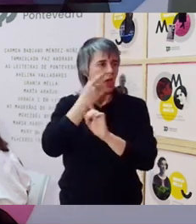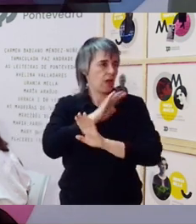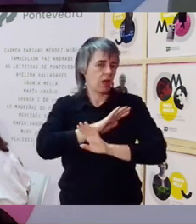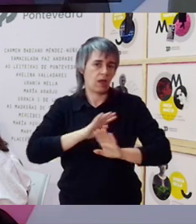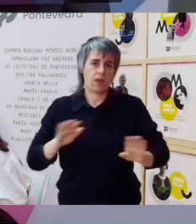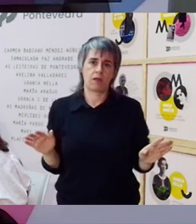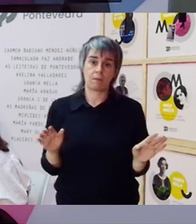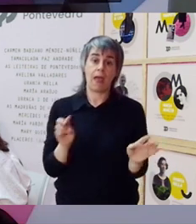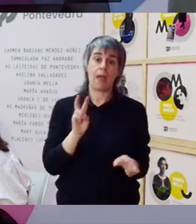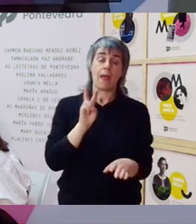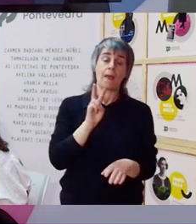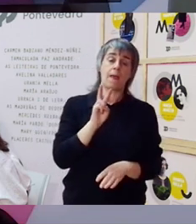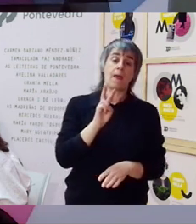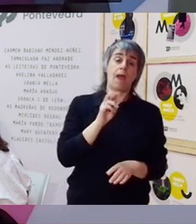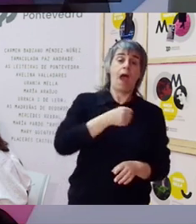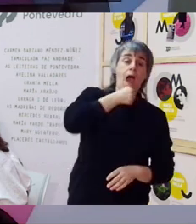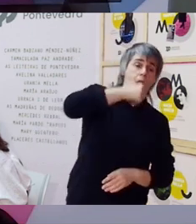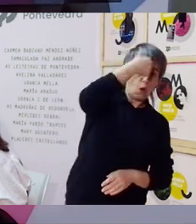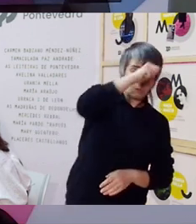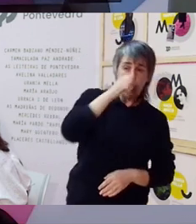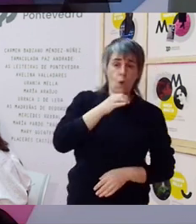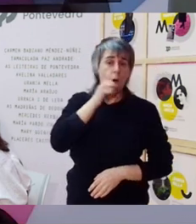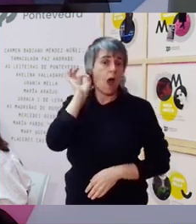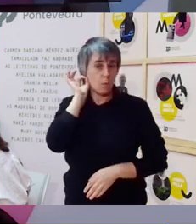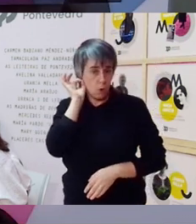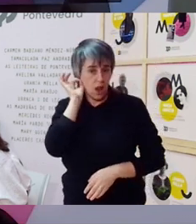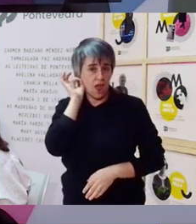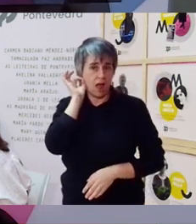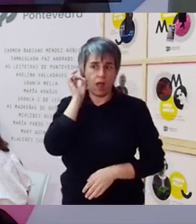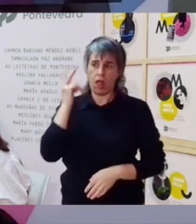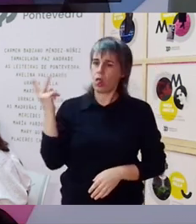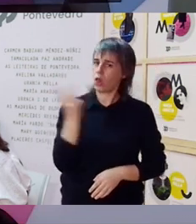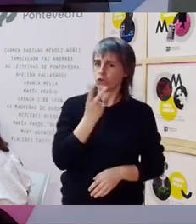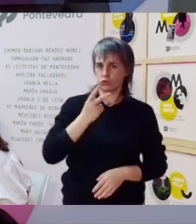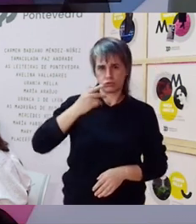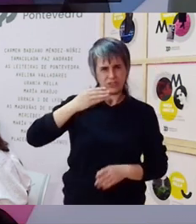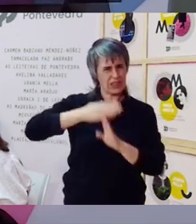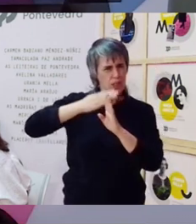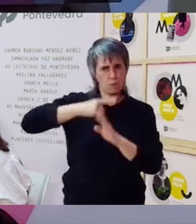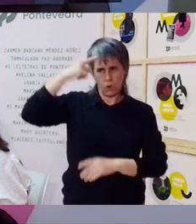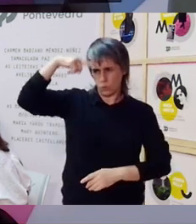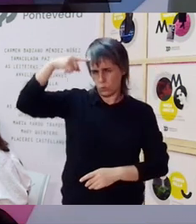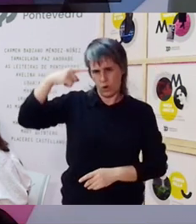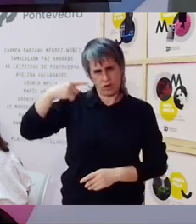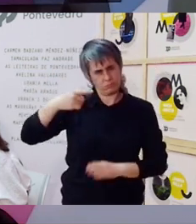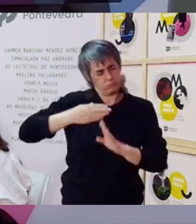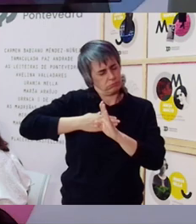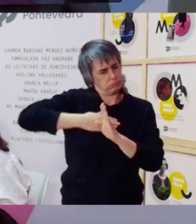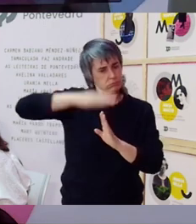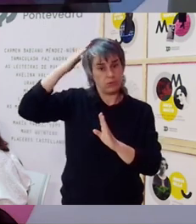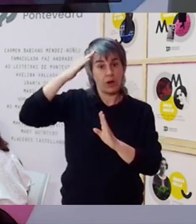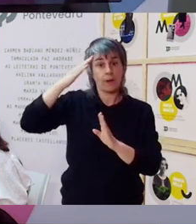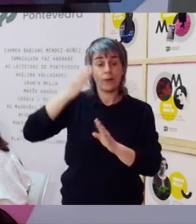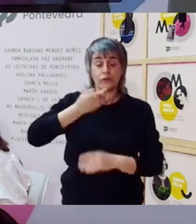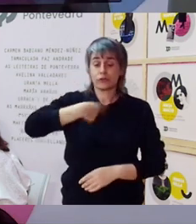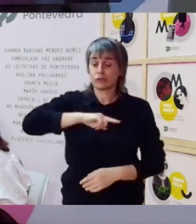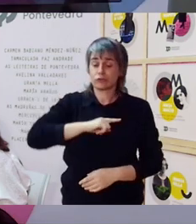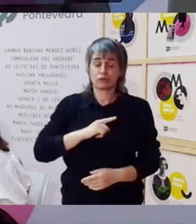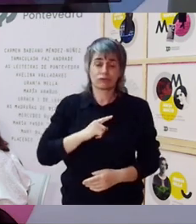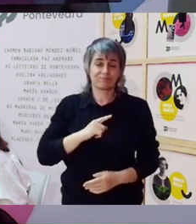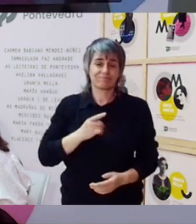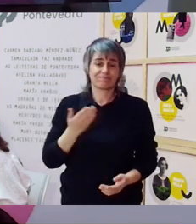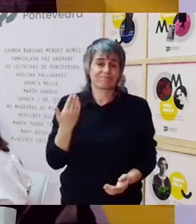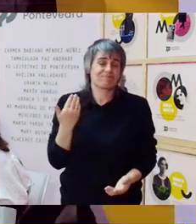como ela tiñan un nivel cultural moi alto. A nos tamén xa non nos deron esas opcións, porque na nosa época, pois,